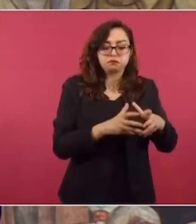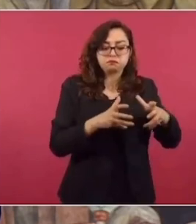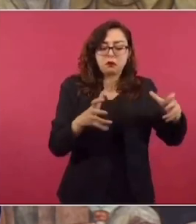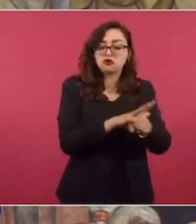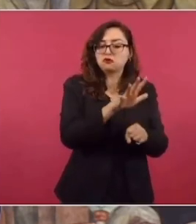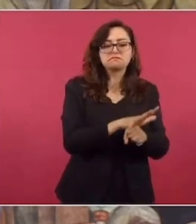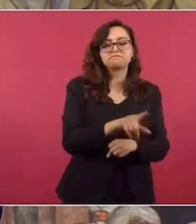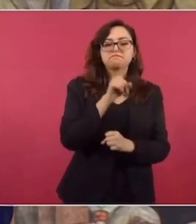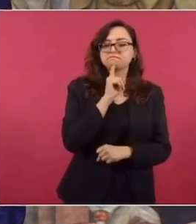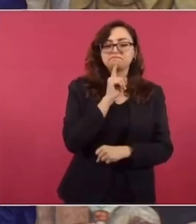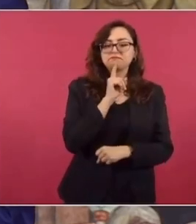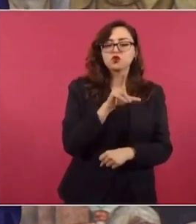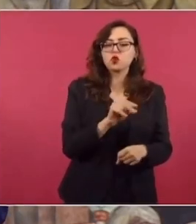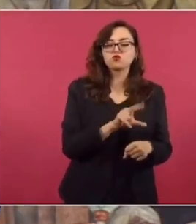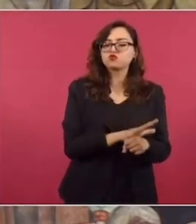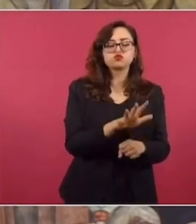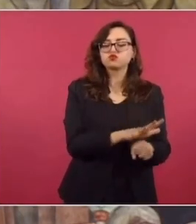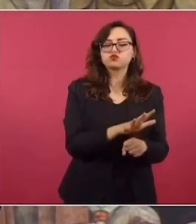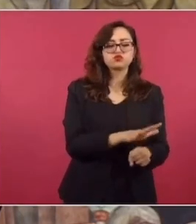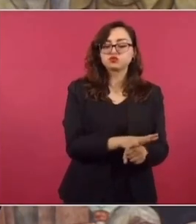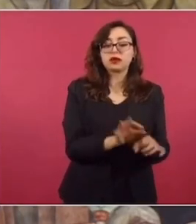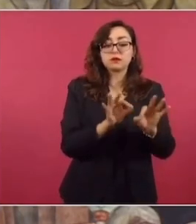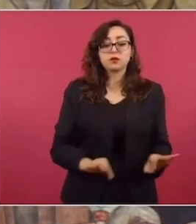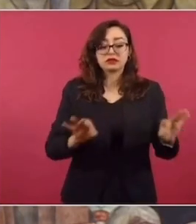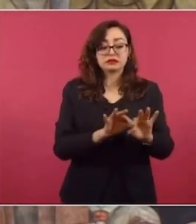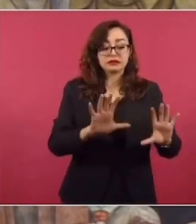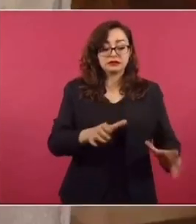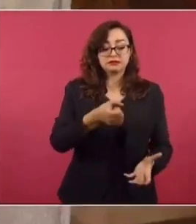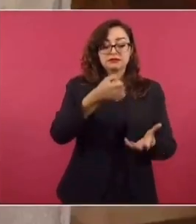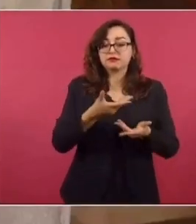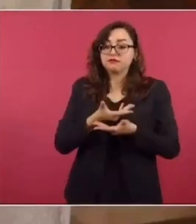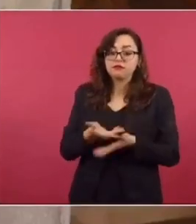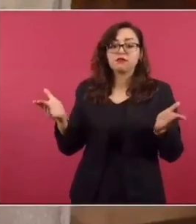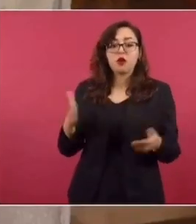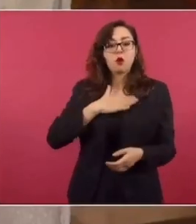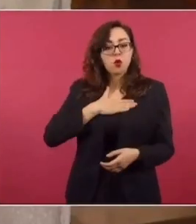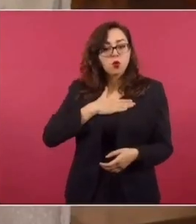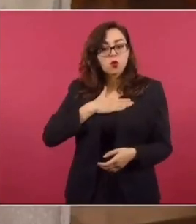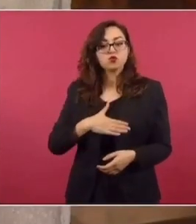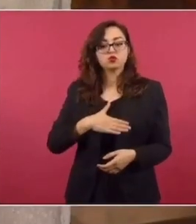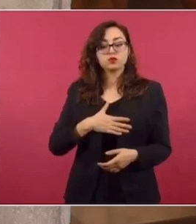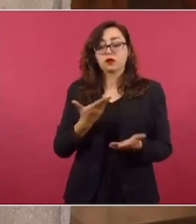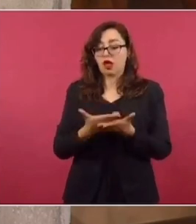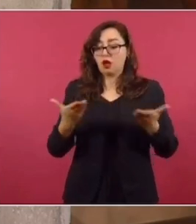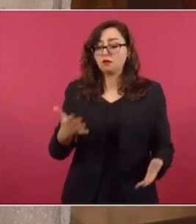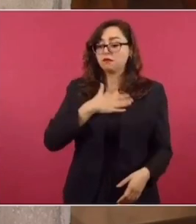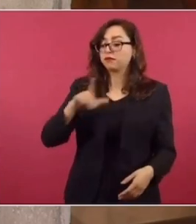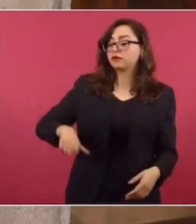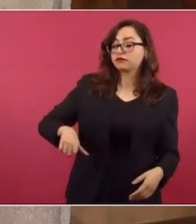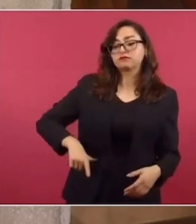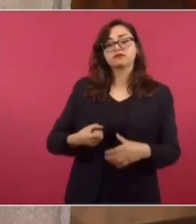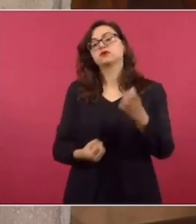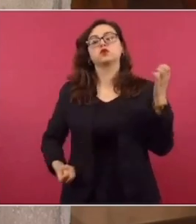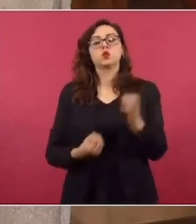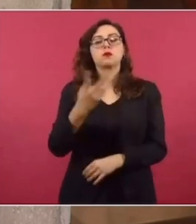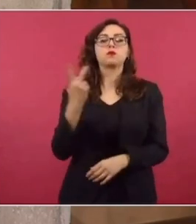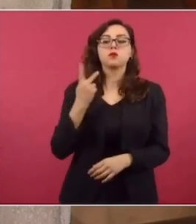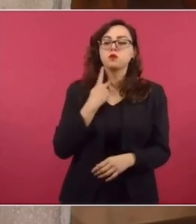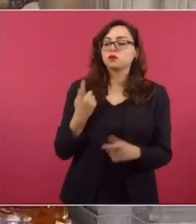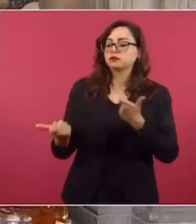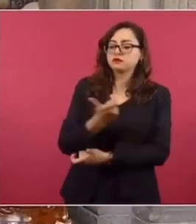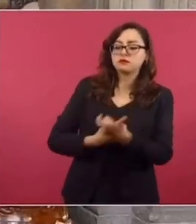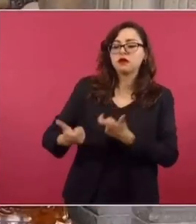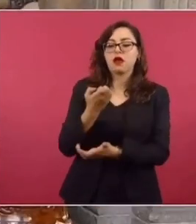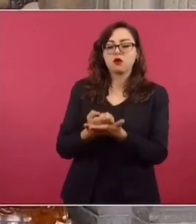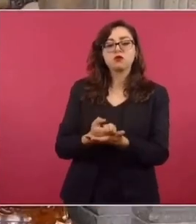económico, sino que es indispensable la justicia. En la nueva política económica, moral y social, que hemos aplicado desde